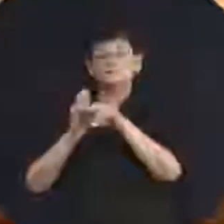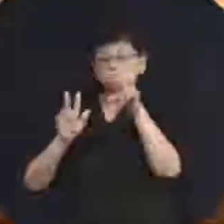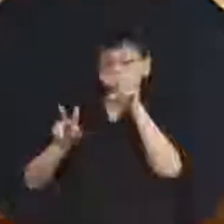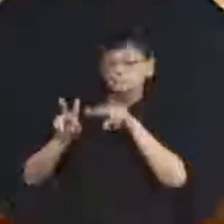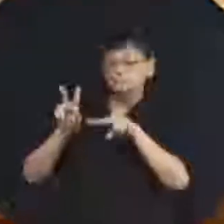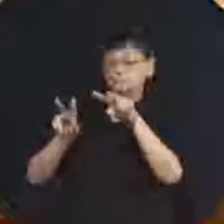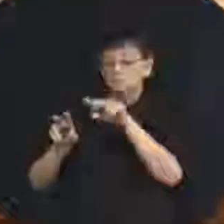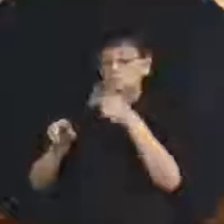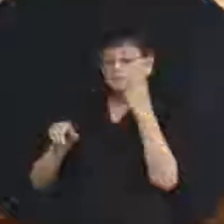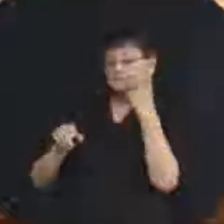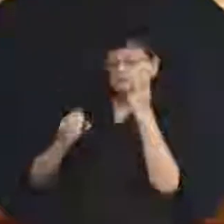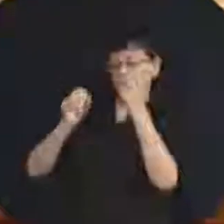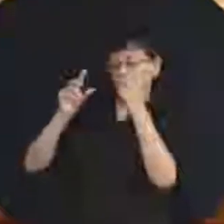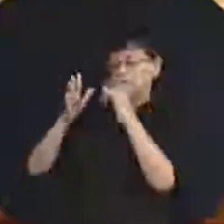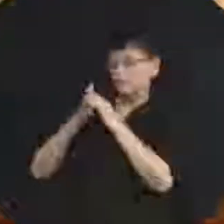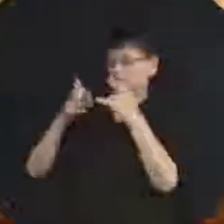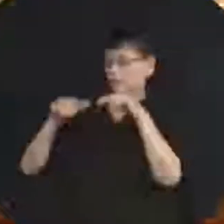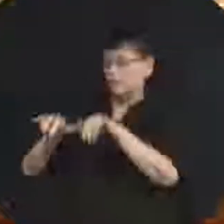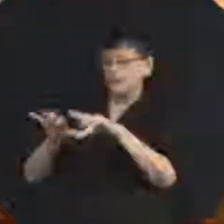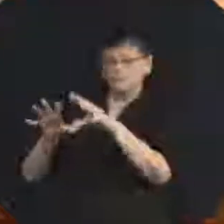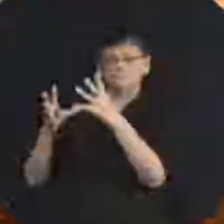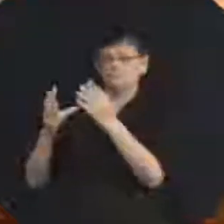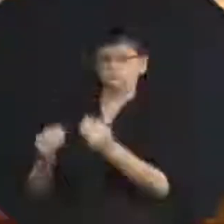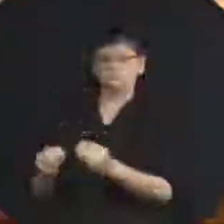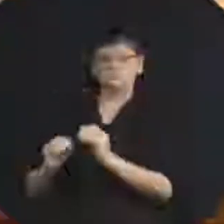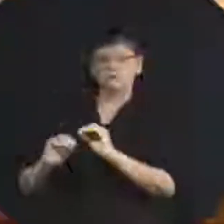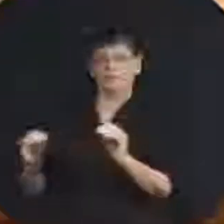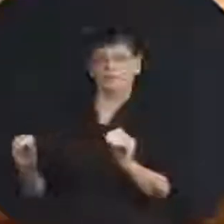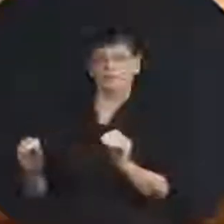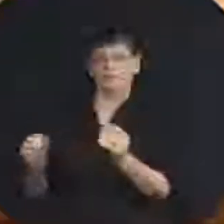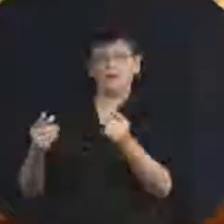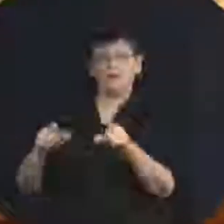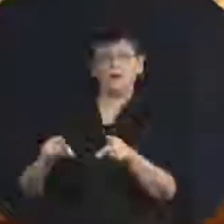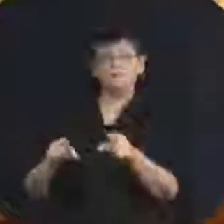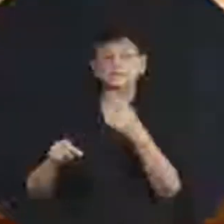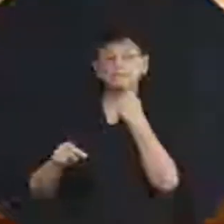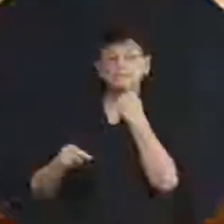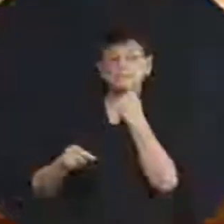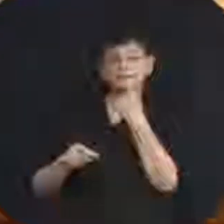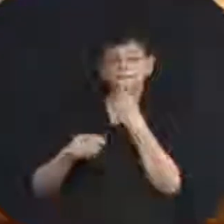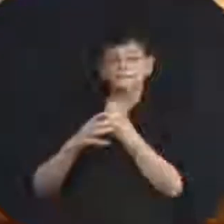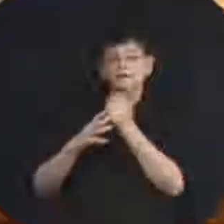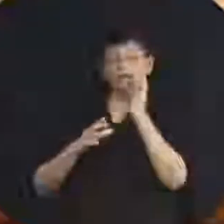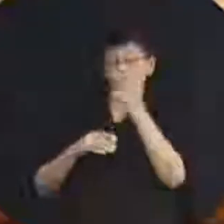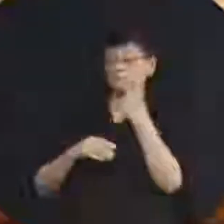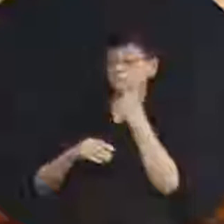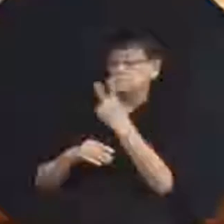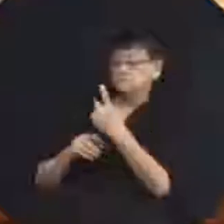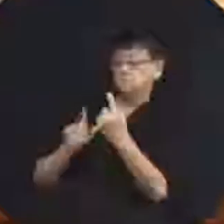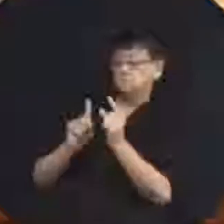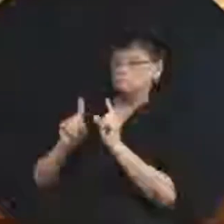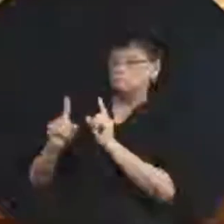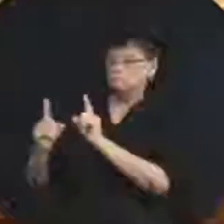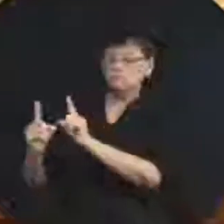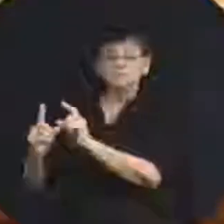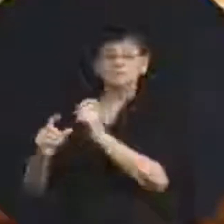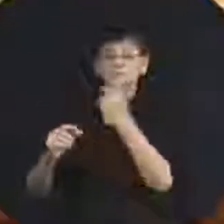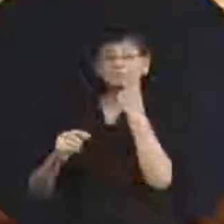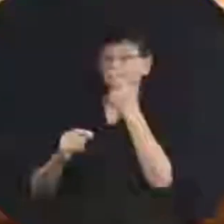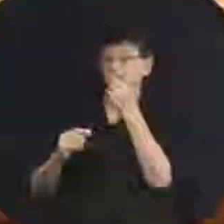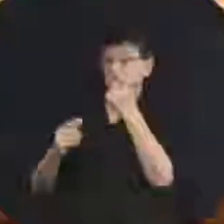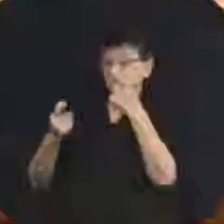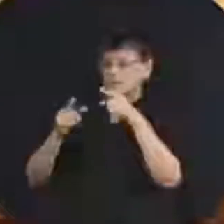observó con gran asombro que la zarza ardía sin consumirse y se dijo, voy a ver de cerca esa cosa tan